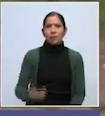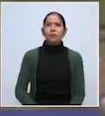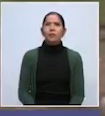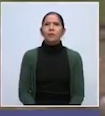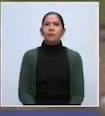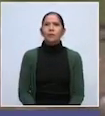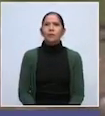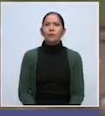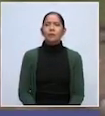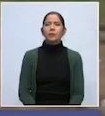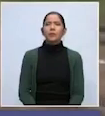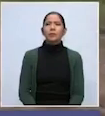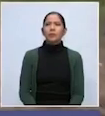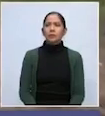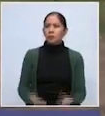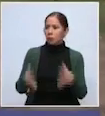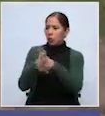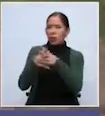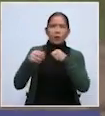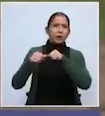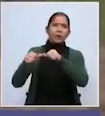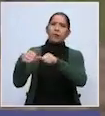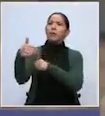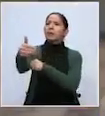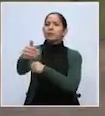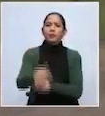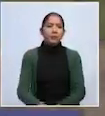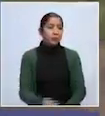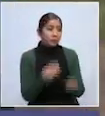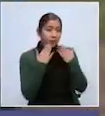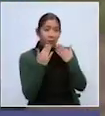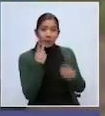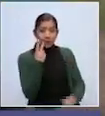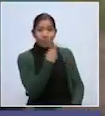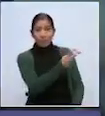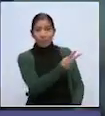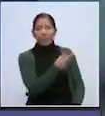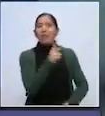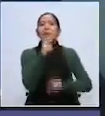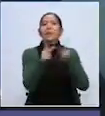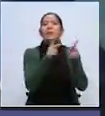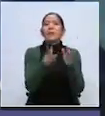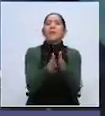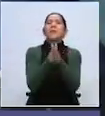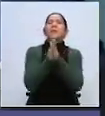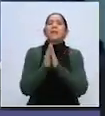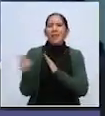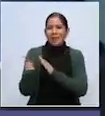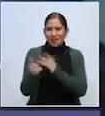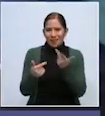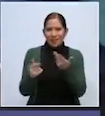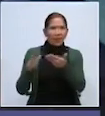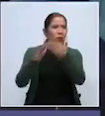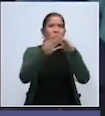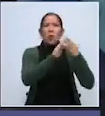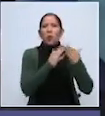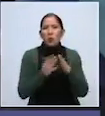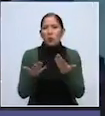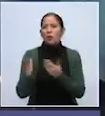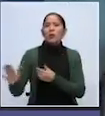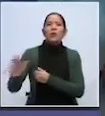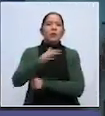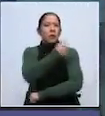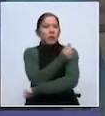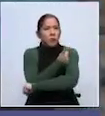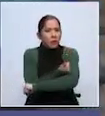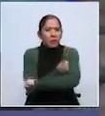es indefinido. Muchísimas gracias. Este es el pedido de los pobladores, comunarios y dirigentes del municipio de San